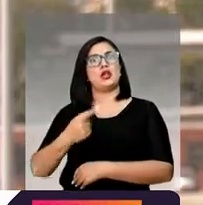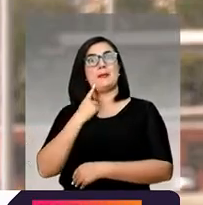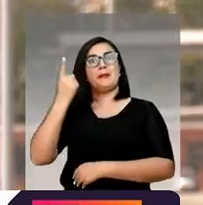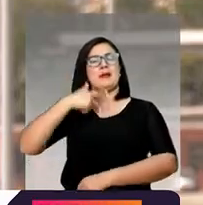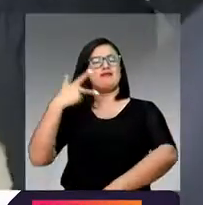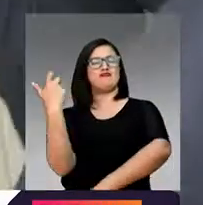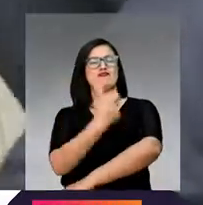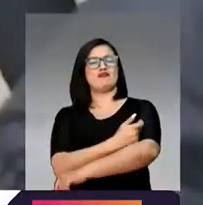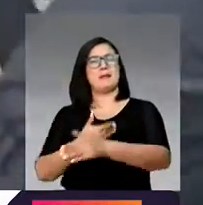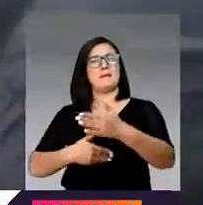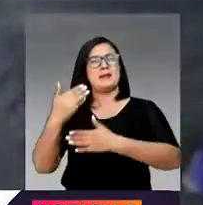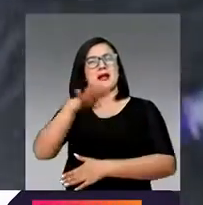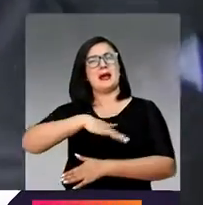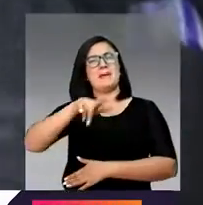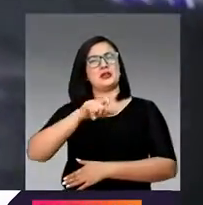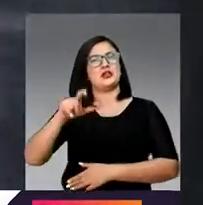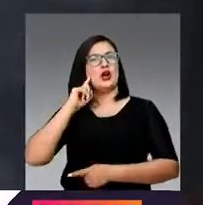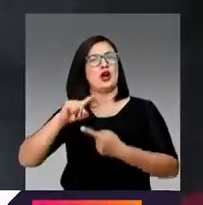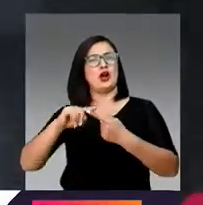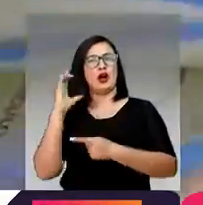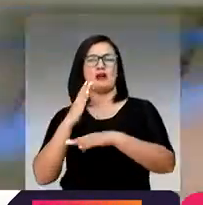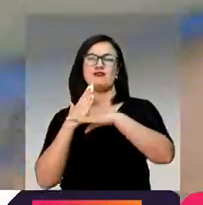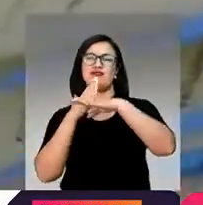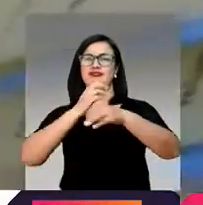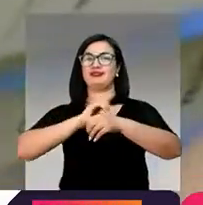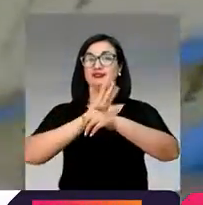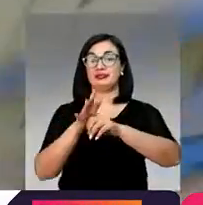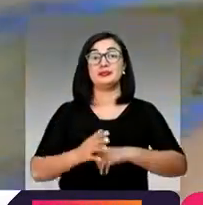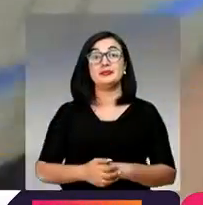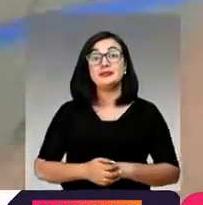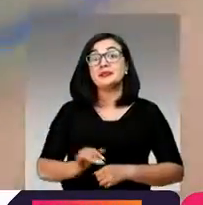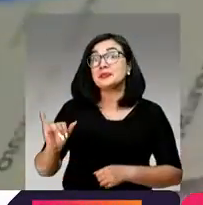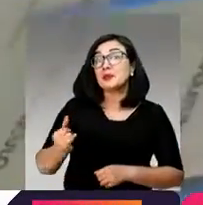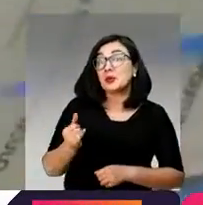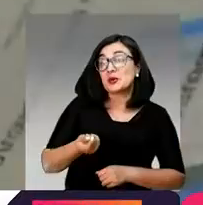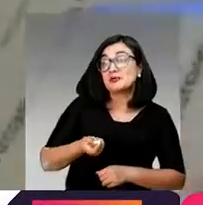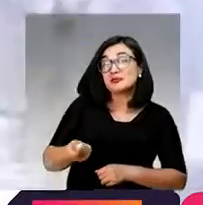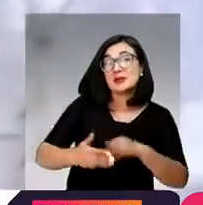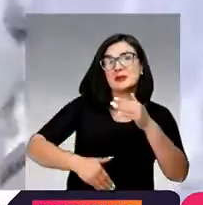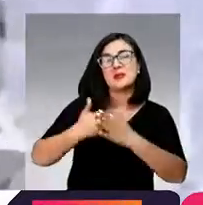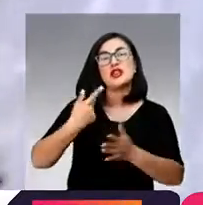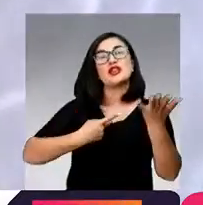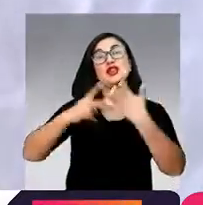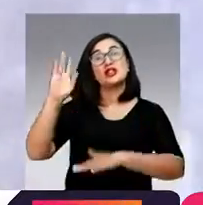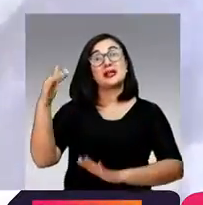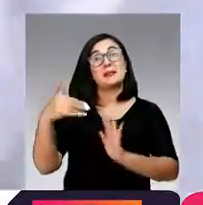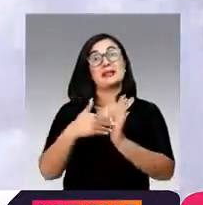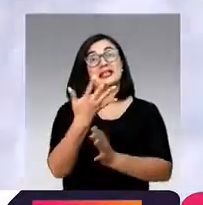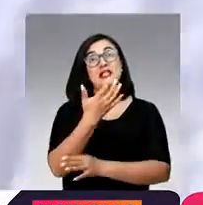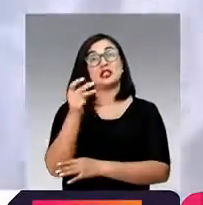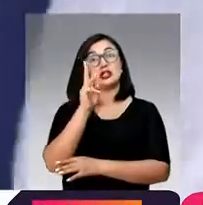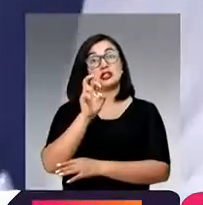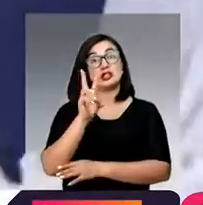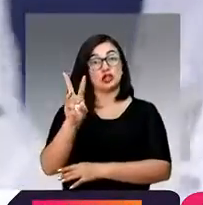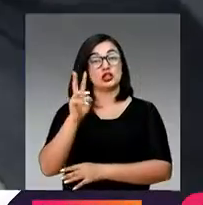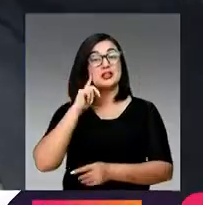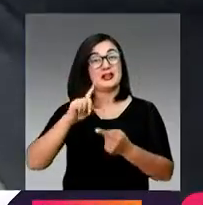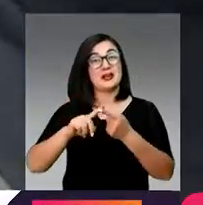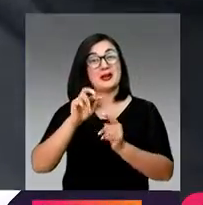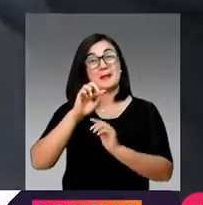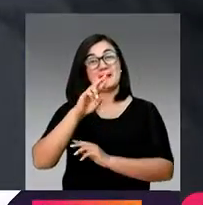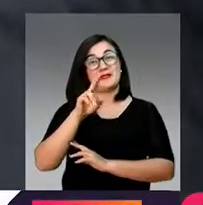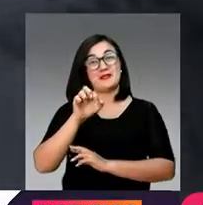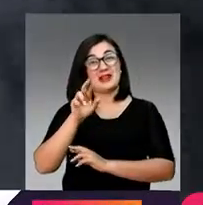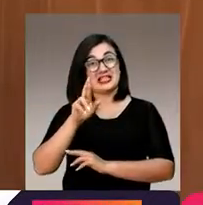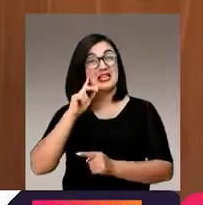colombianos. El jueves será el primer paso del distrito para suministrar las 12.582 vacunas de Pfizer que le fueron destinadas a